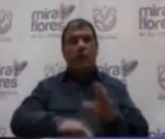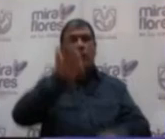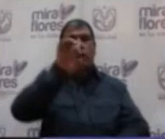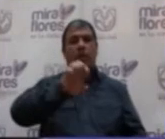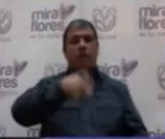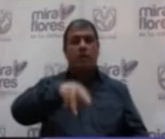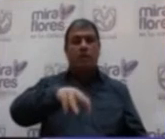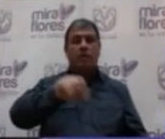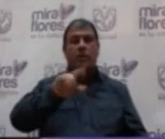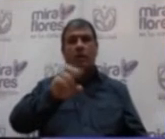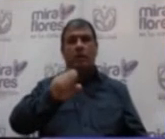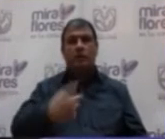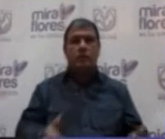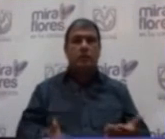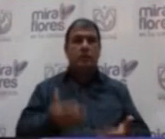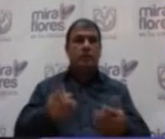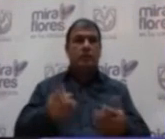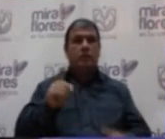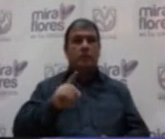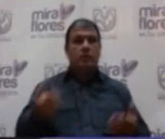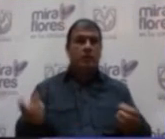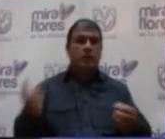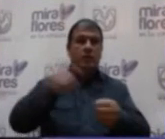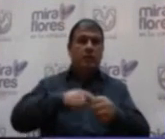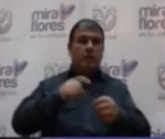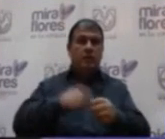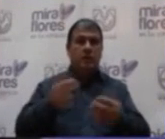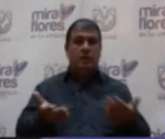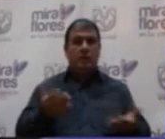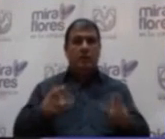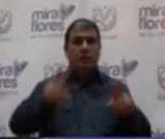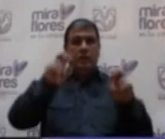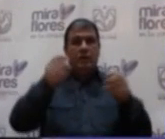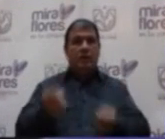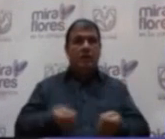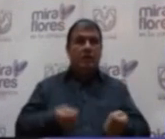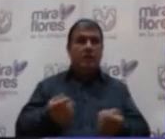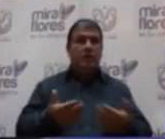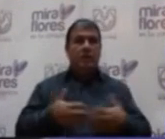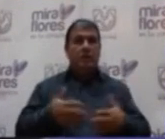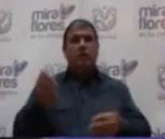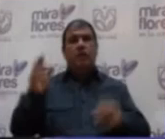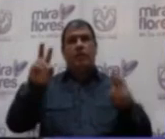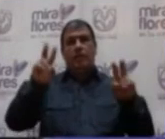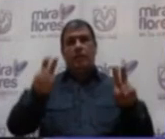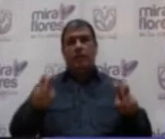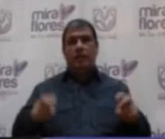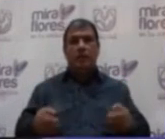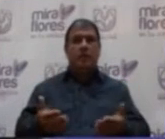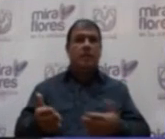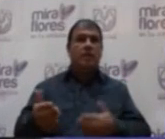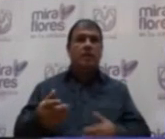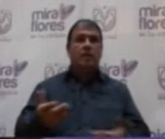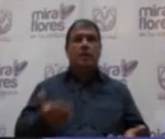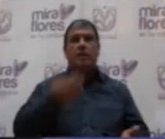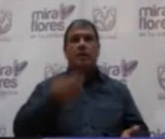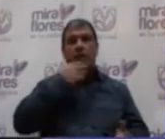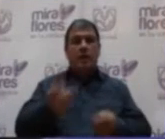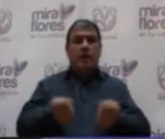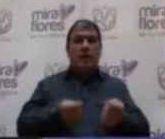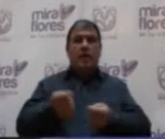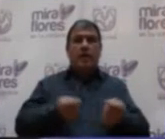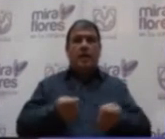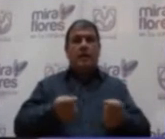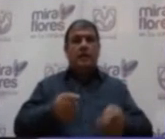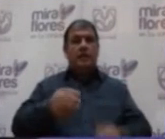donativo? A ver, no he participado yo de esos temas administrativos, esos son temas que maneja la gerencia municipal, entonces